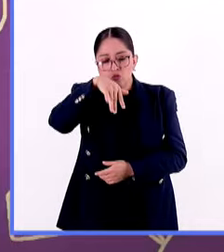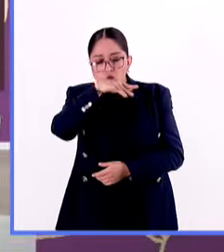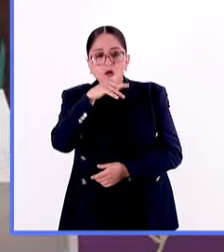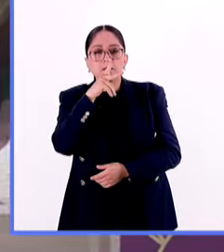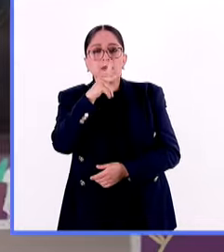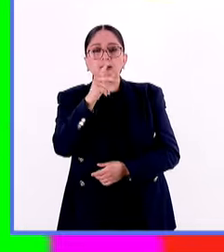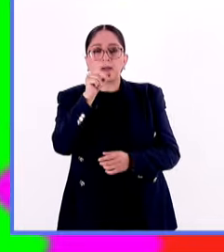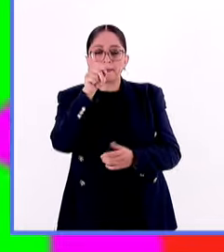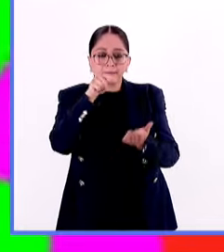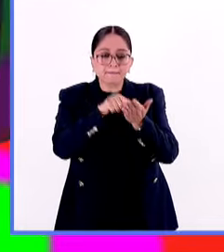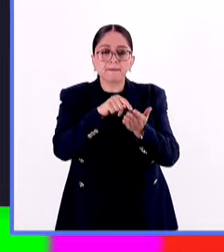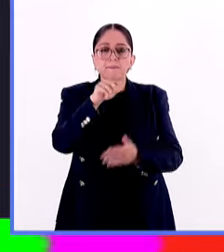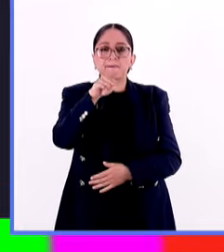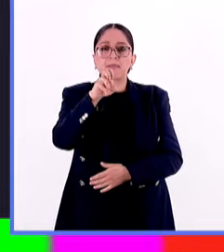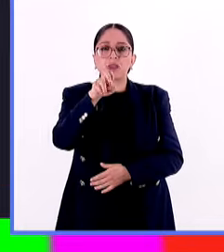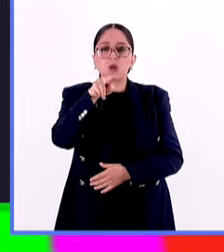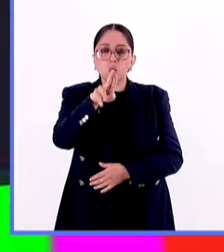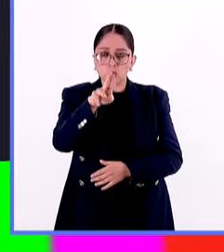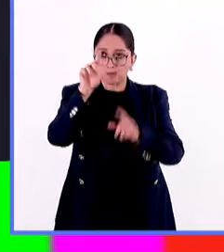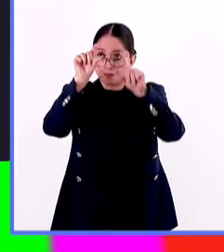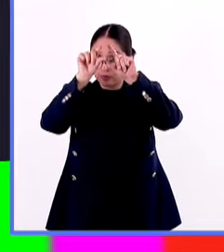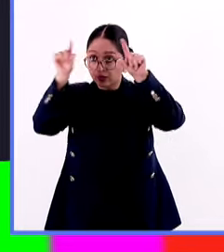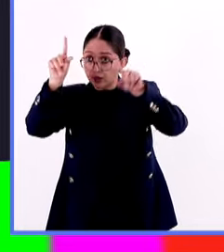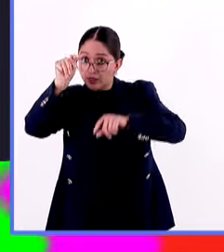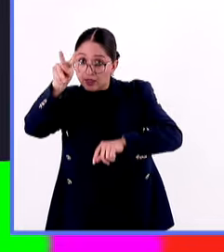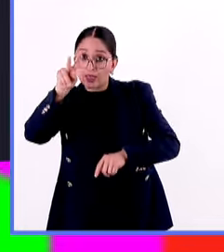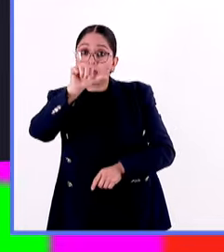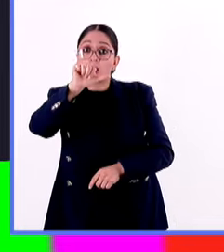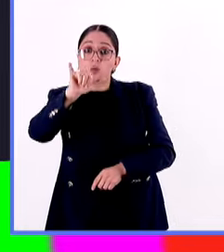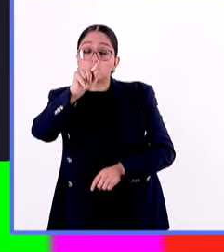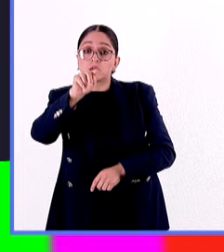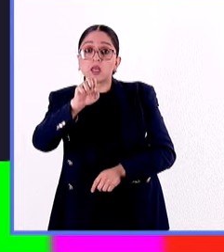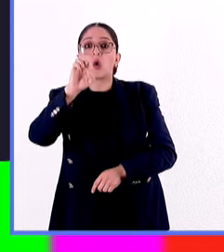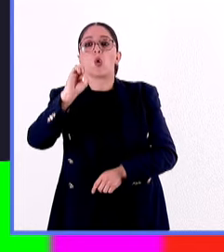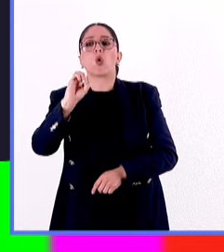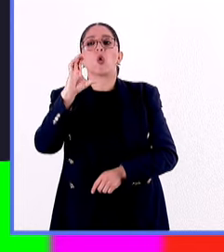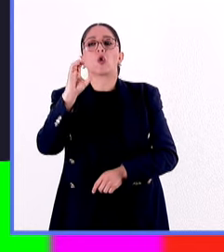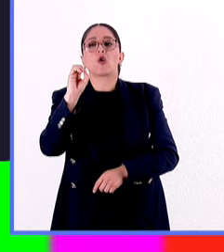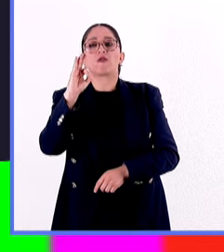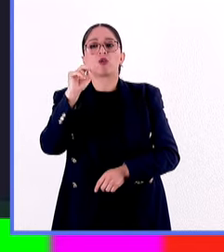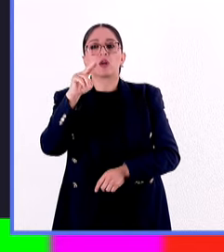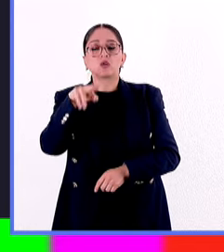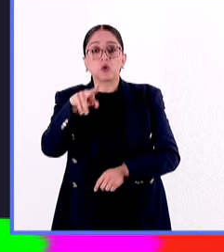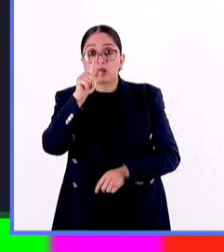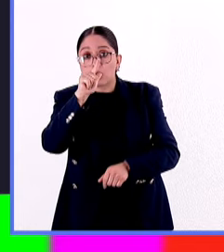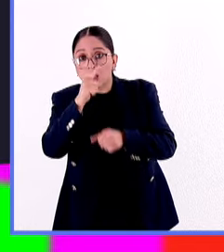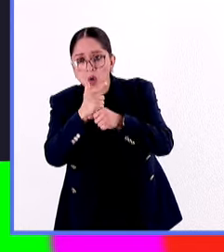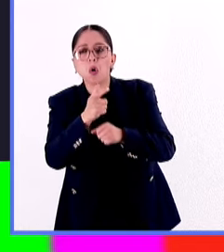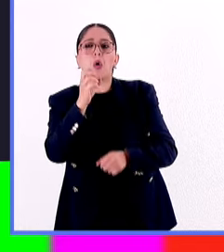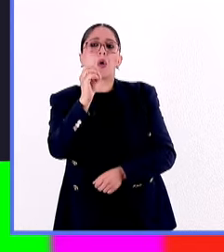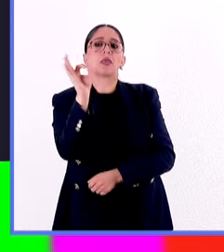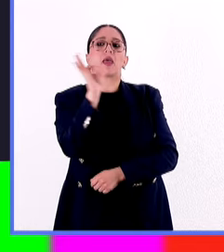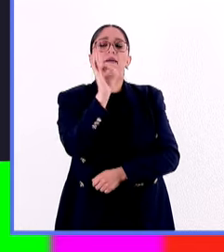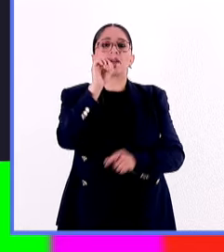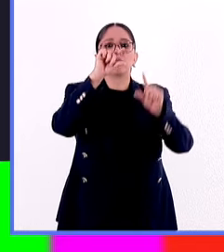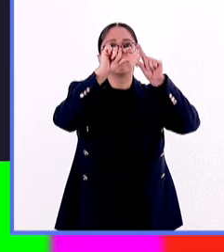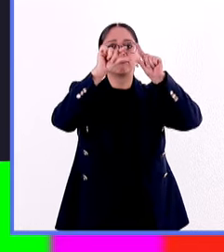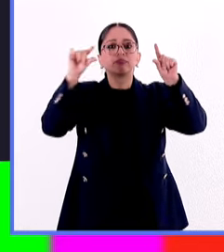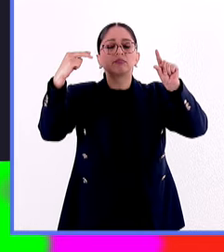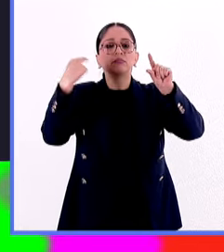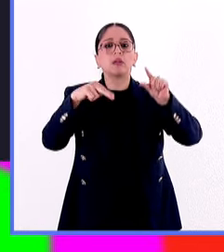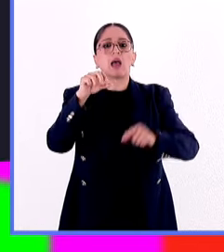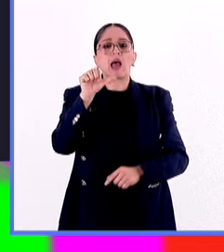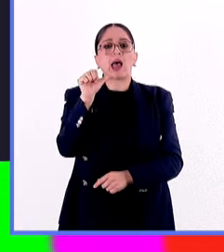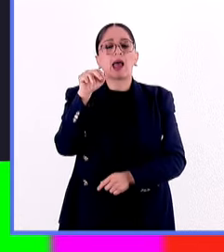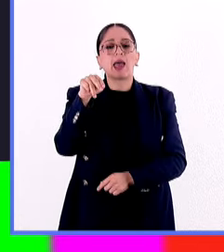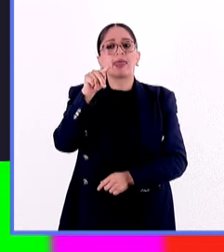Menú. Busca ajustes o configuración. También puedes hacerlo directamente desde la